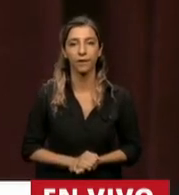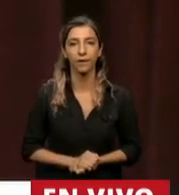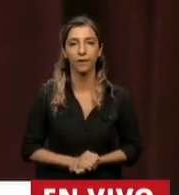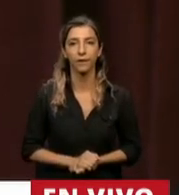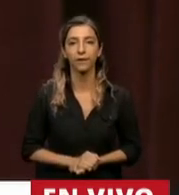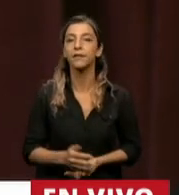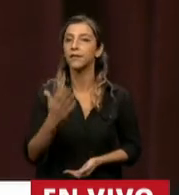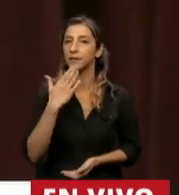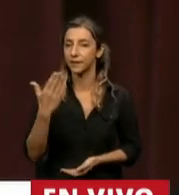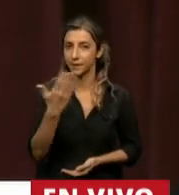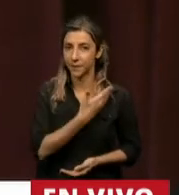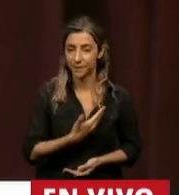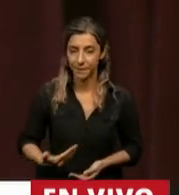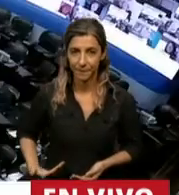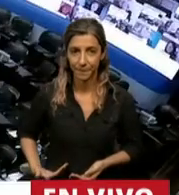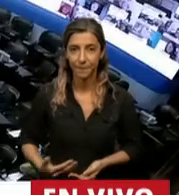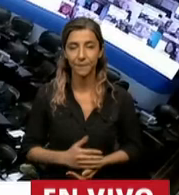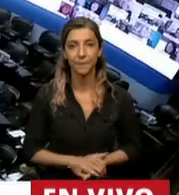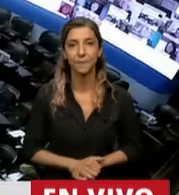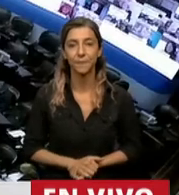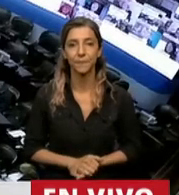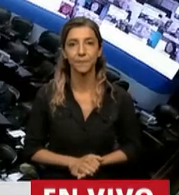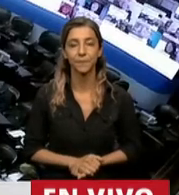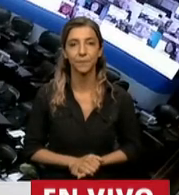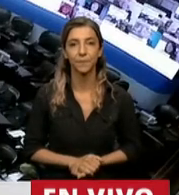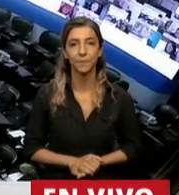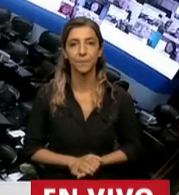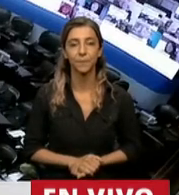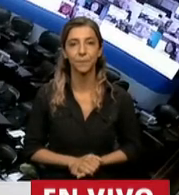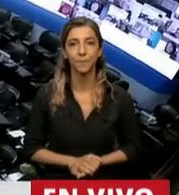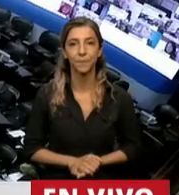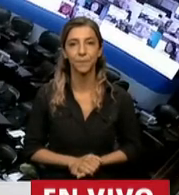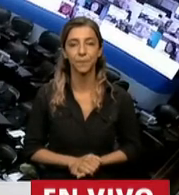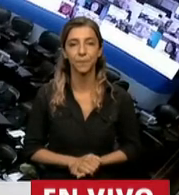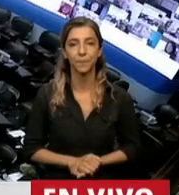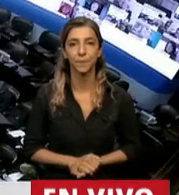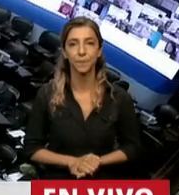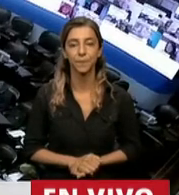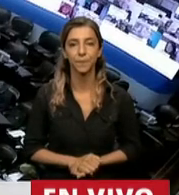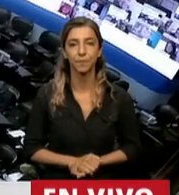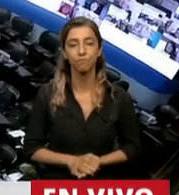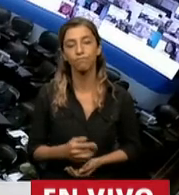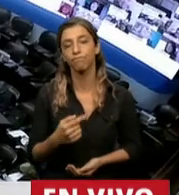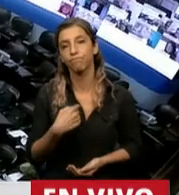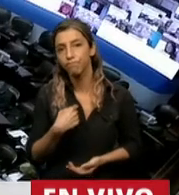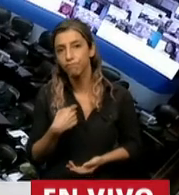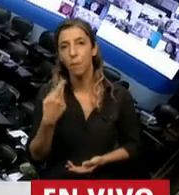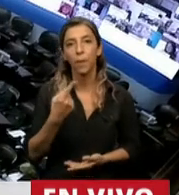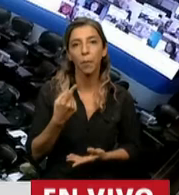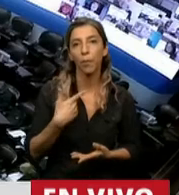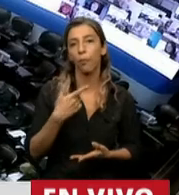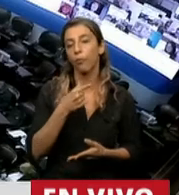Gracias, señor presidente. Lo primero, para ir buscando algunas